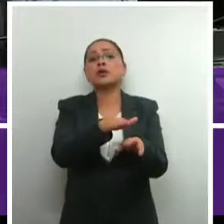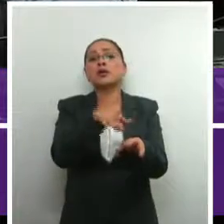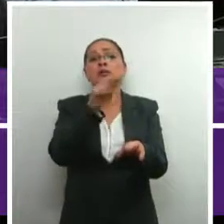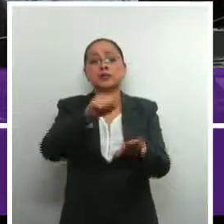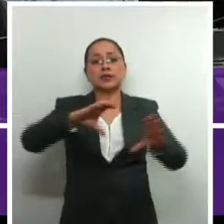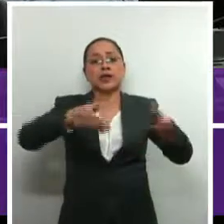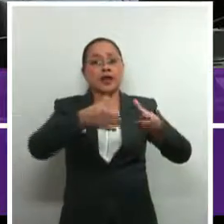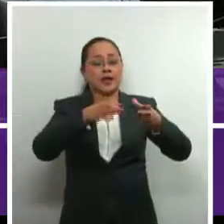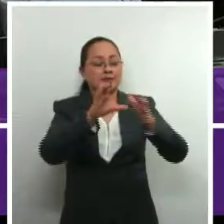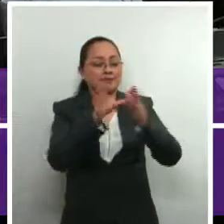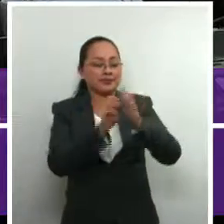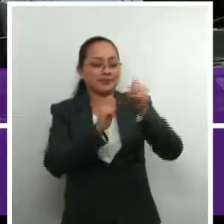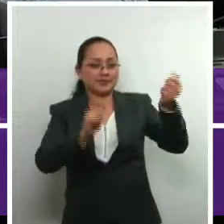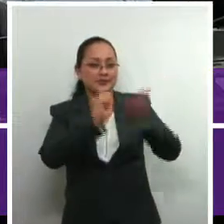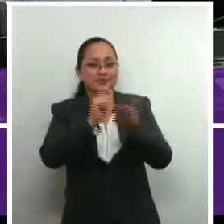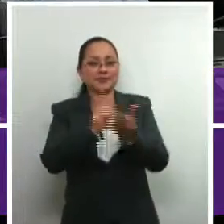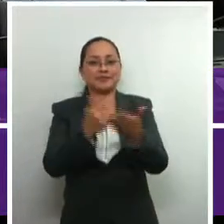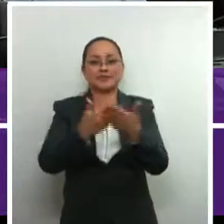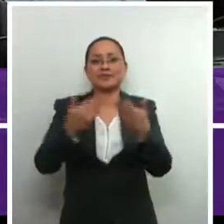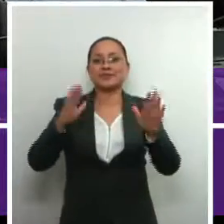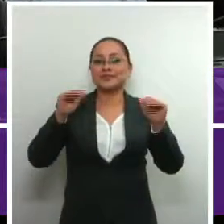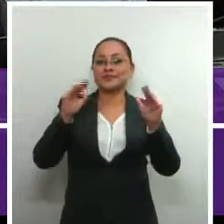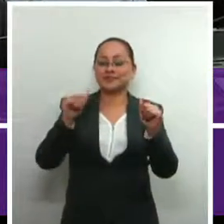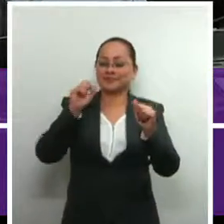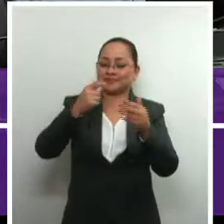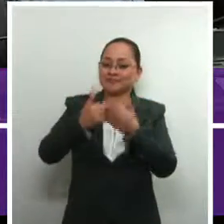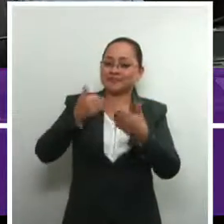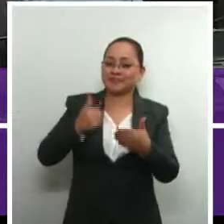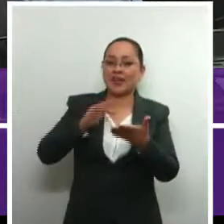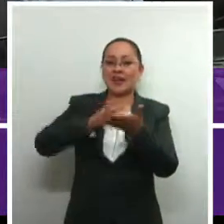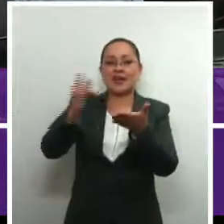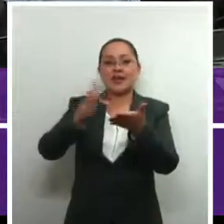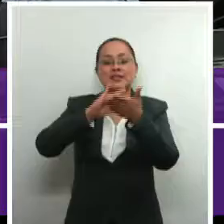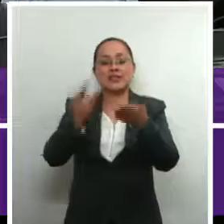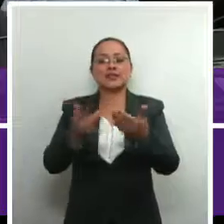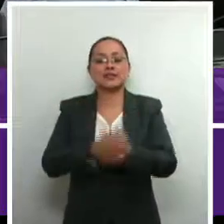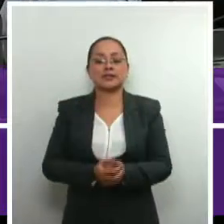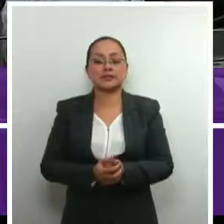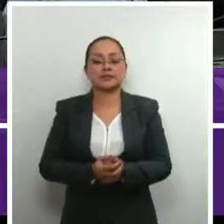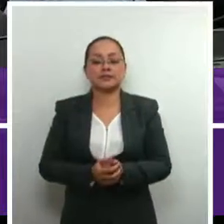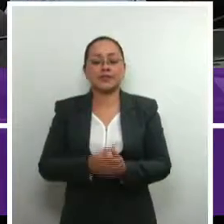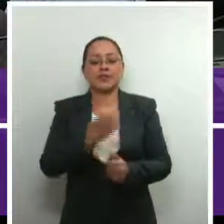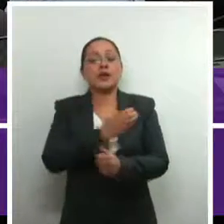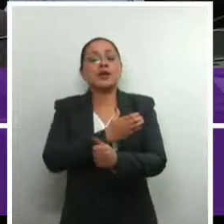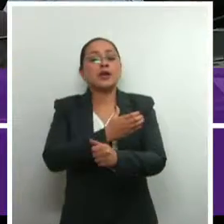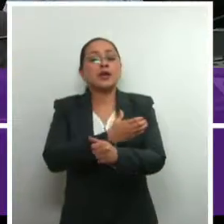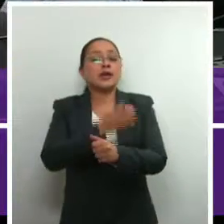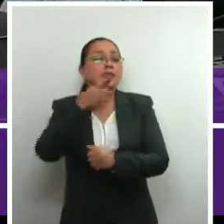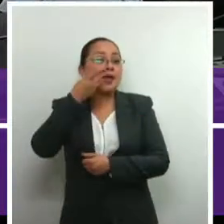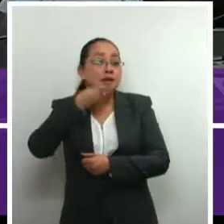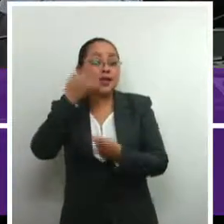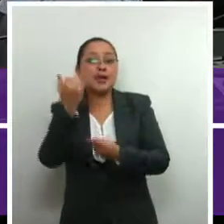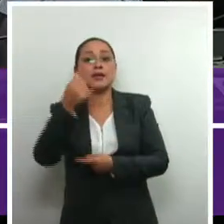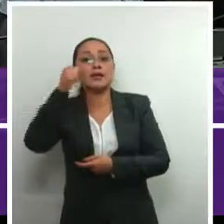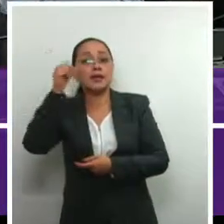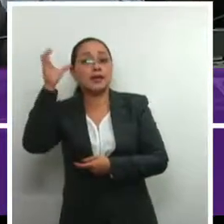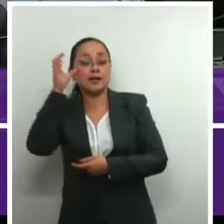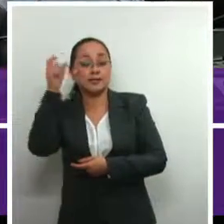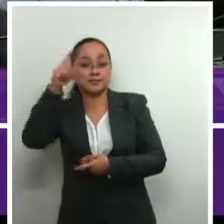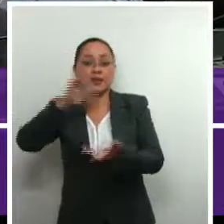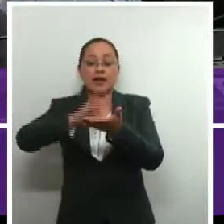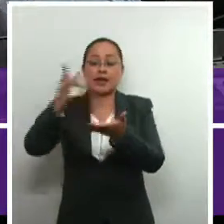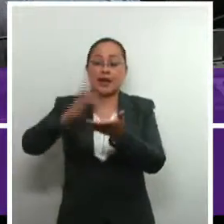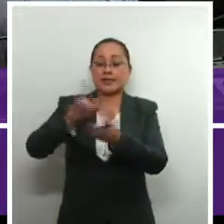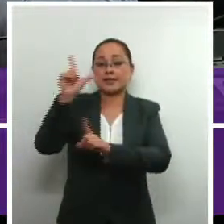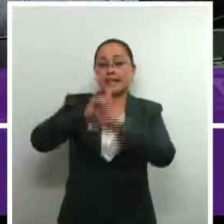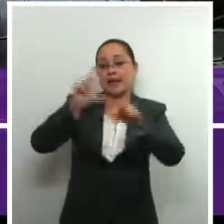esta Asamblea. Con esto me despido, no sin antes, por supuesto, también agradecerle a nuestros amigos Daniel Maya y Cristina Lobo